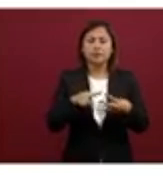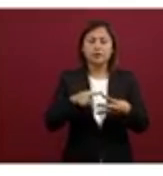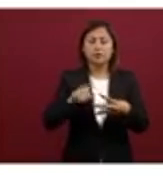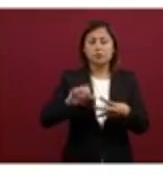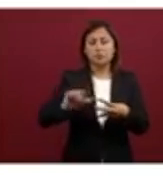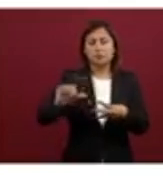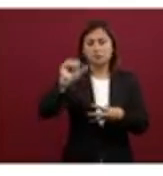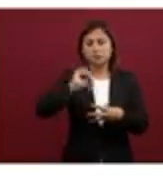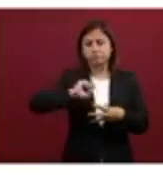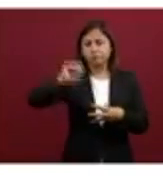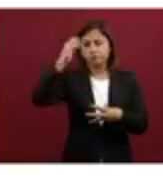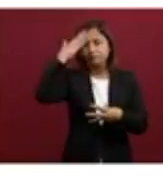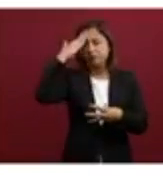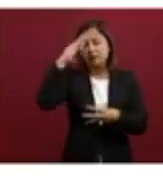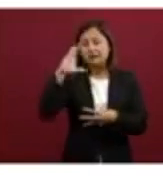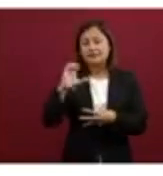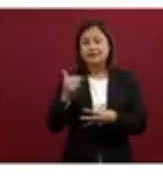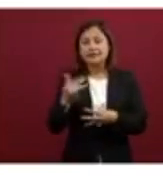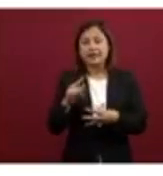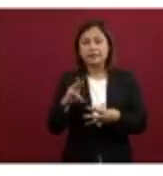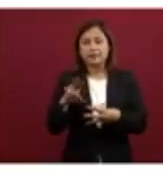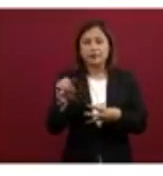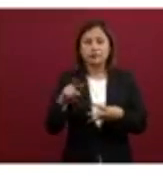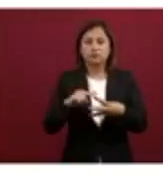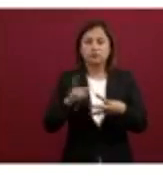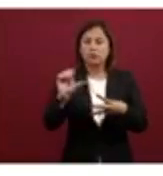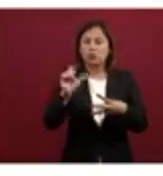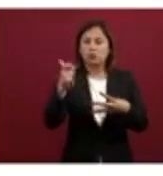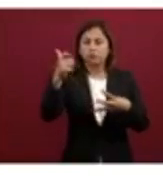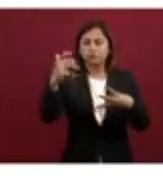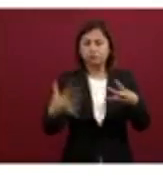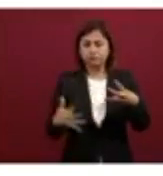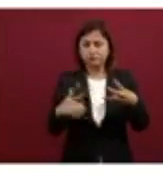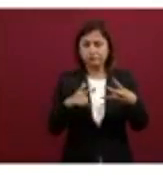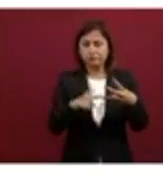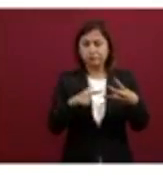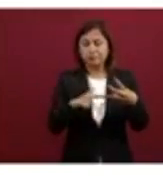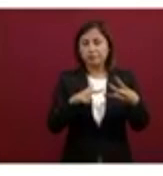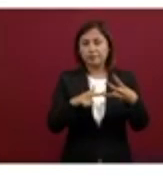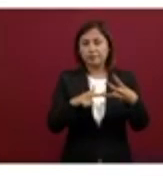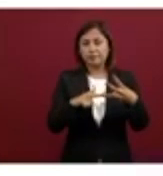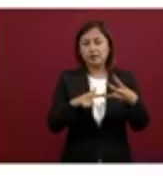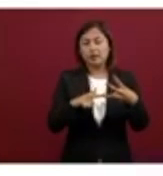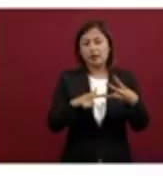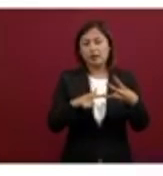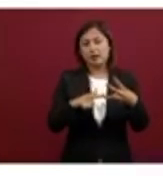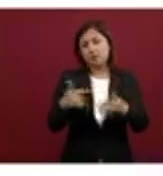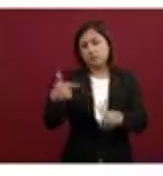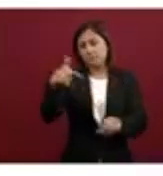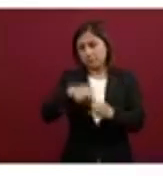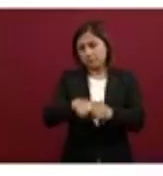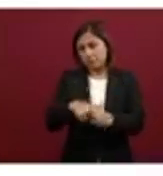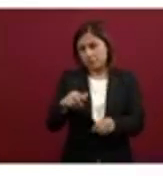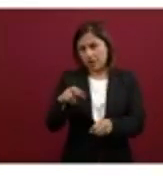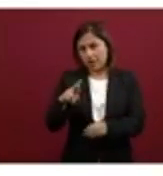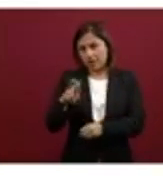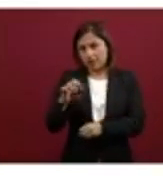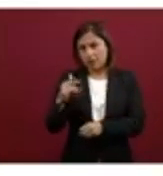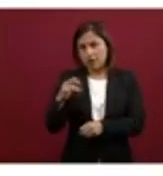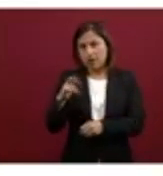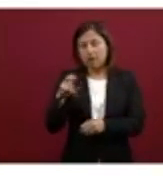Chevron. Las que están dando más económicas la gasolina regular es